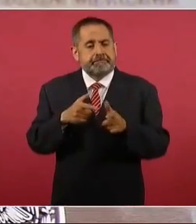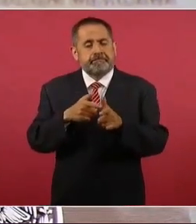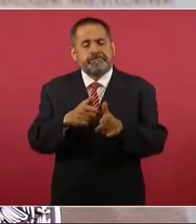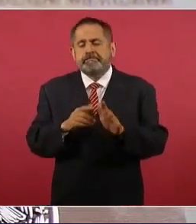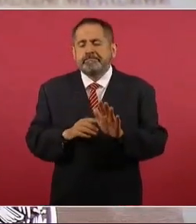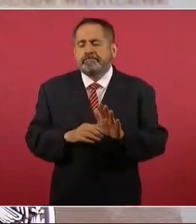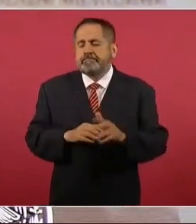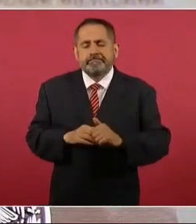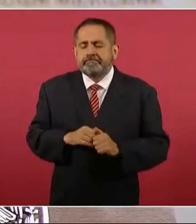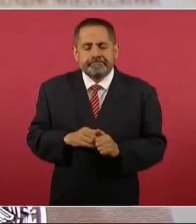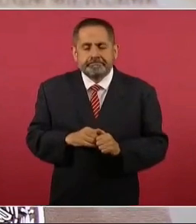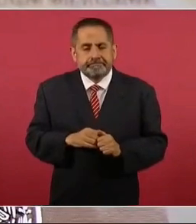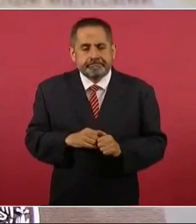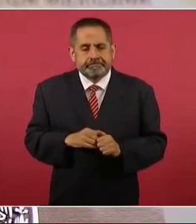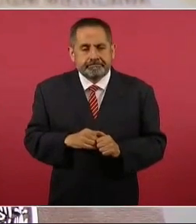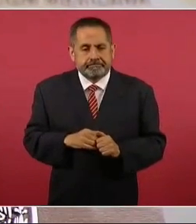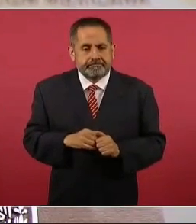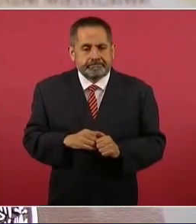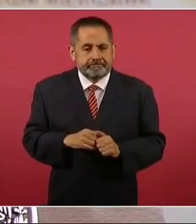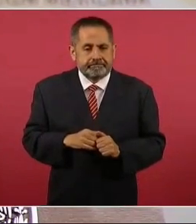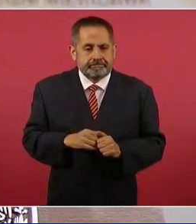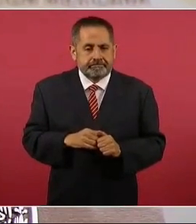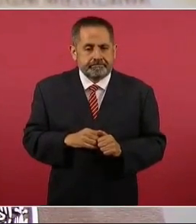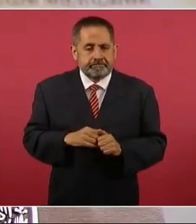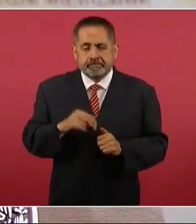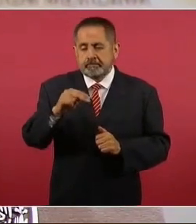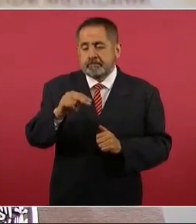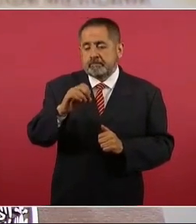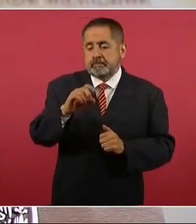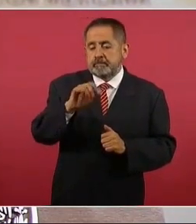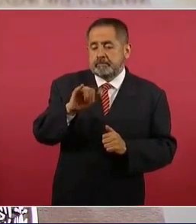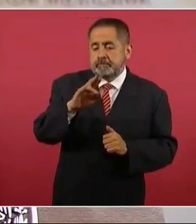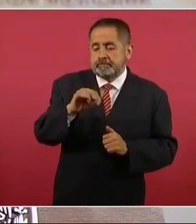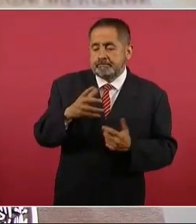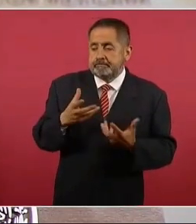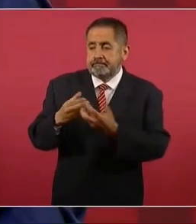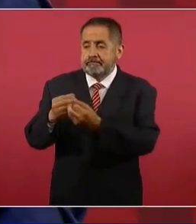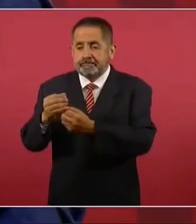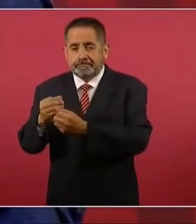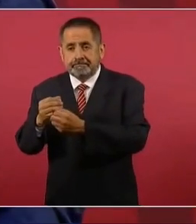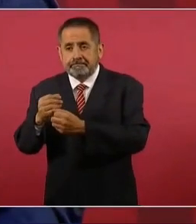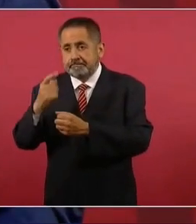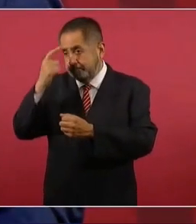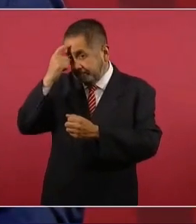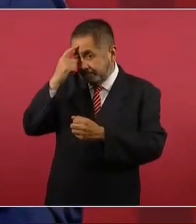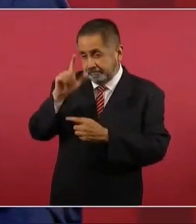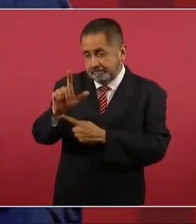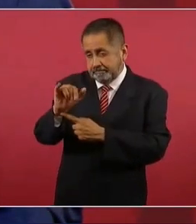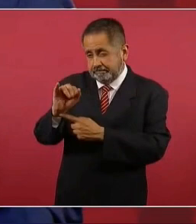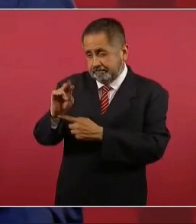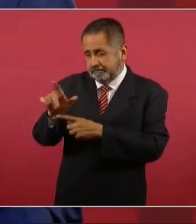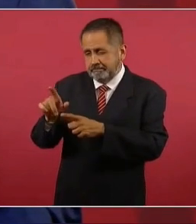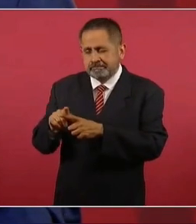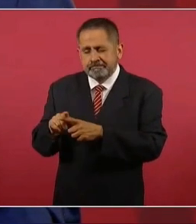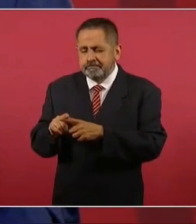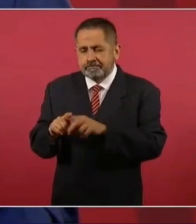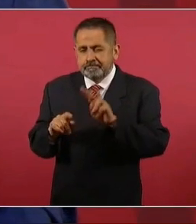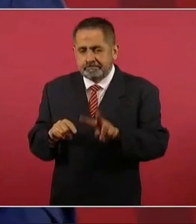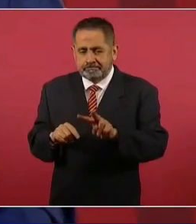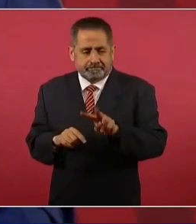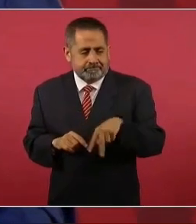superior del liberalismo. No, es